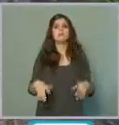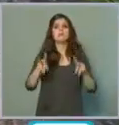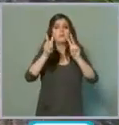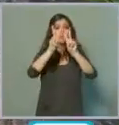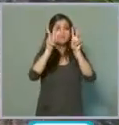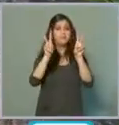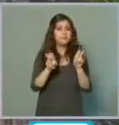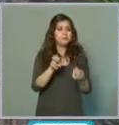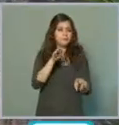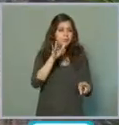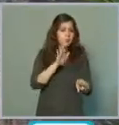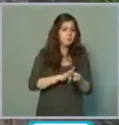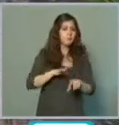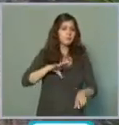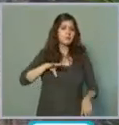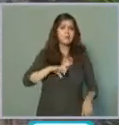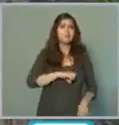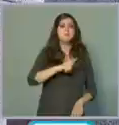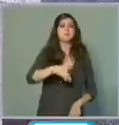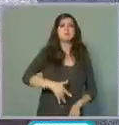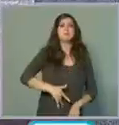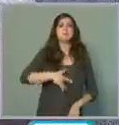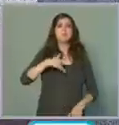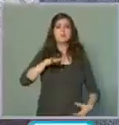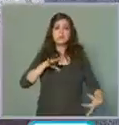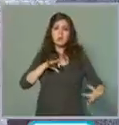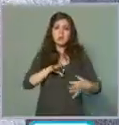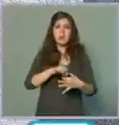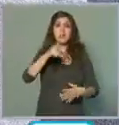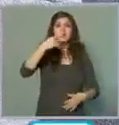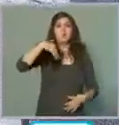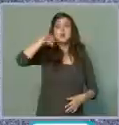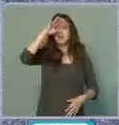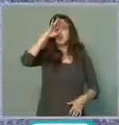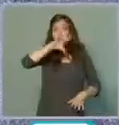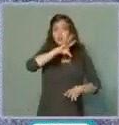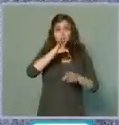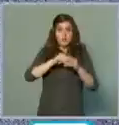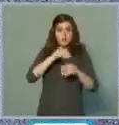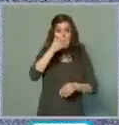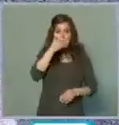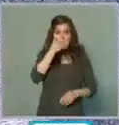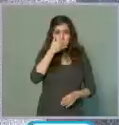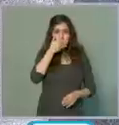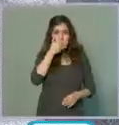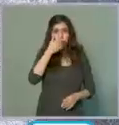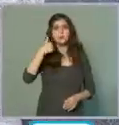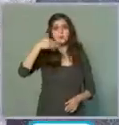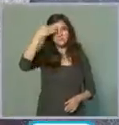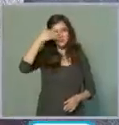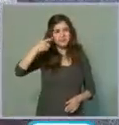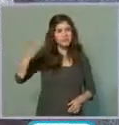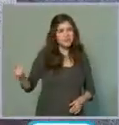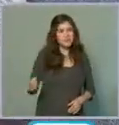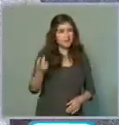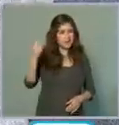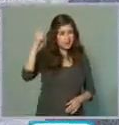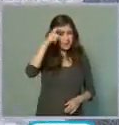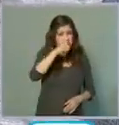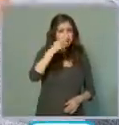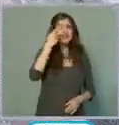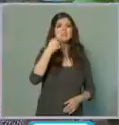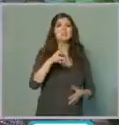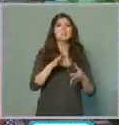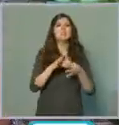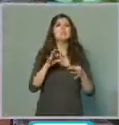el que más te gusta o con el que más te identificas? No me puedes decir que todos porque yo sé que es difícil, ¿no? Y Son más como para tus ti. hijos. Sí, claro. Pero ¿cuál es